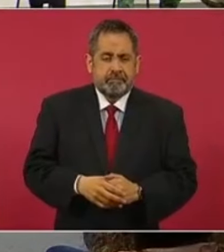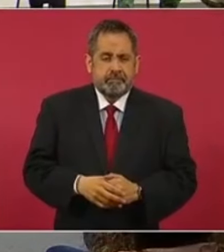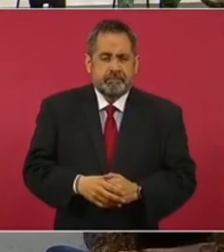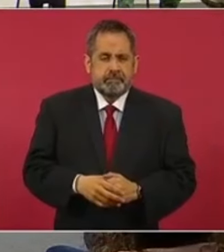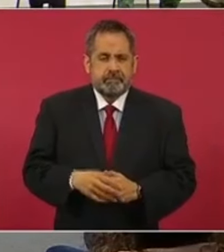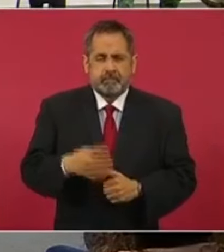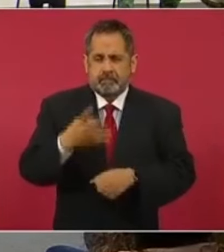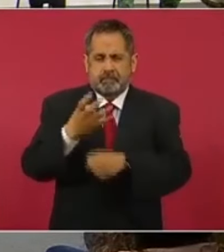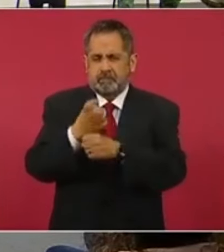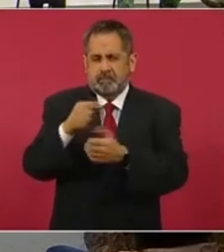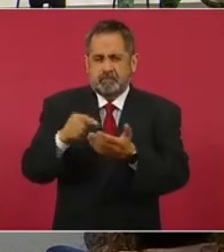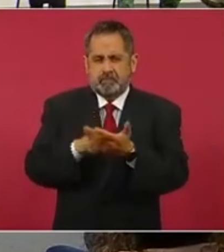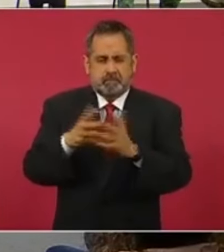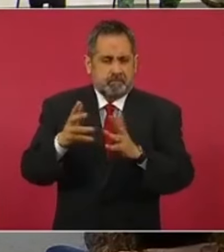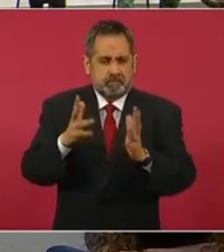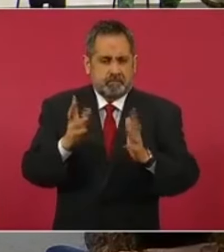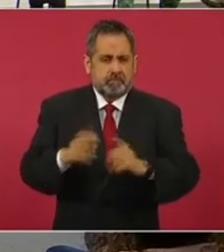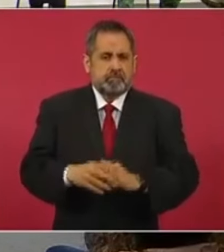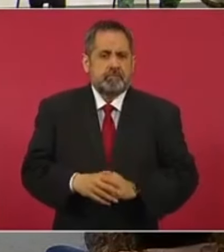como cuarto lugar, ¿no? Aquí.